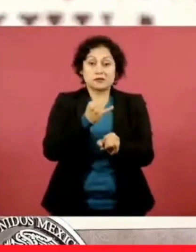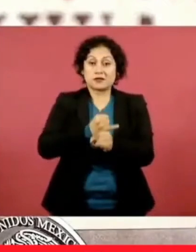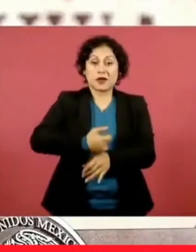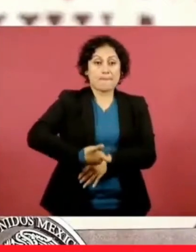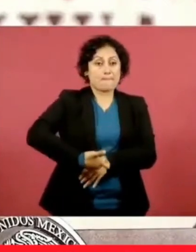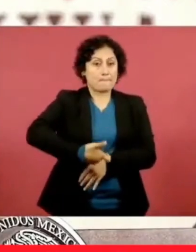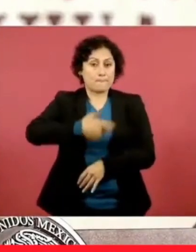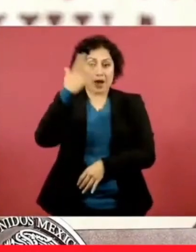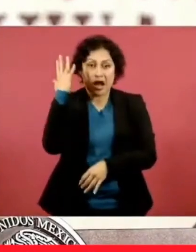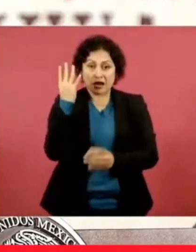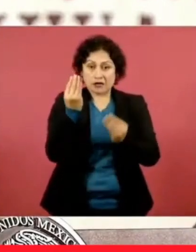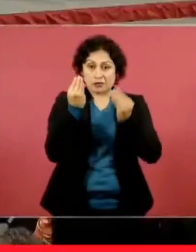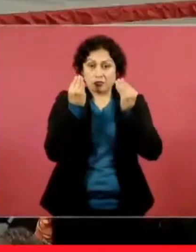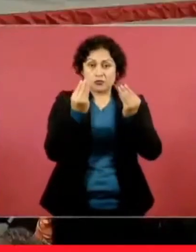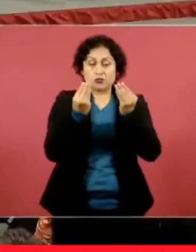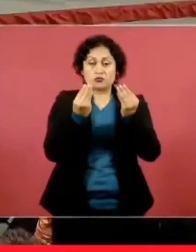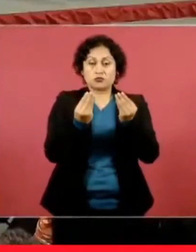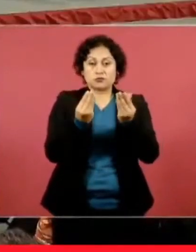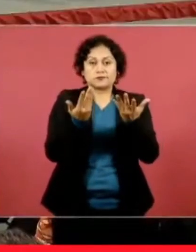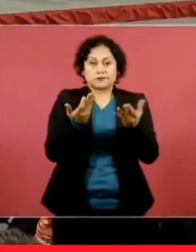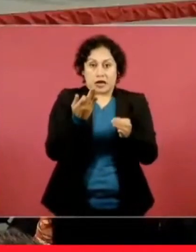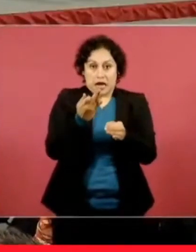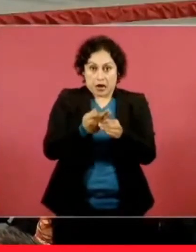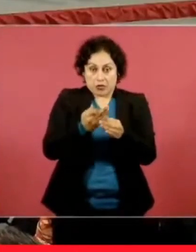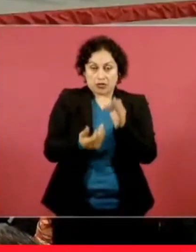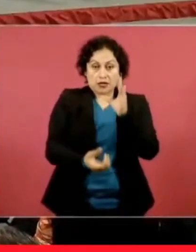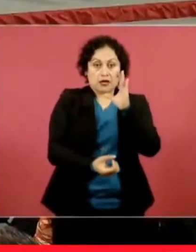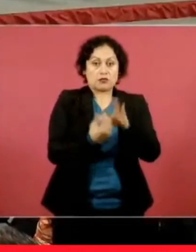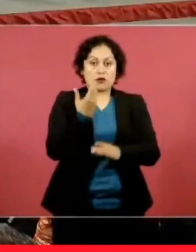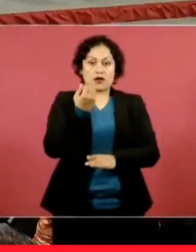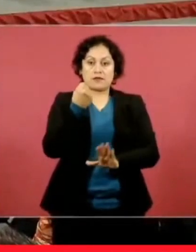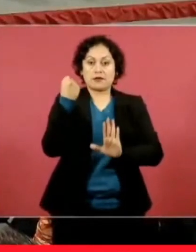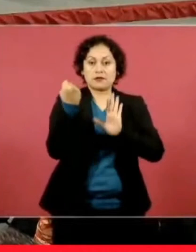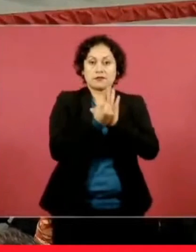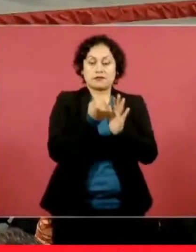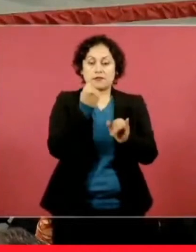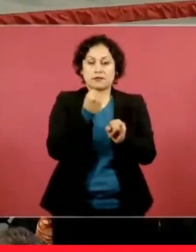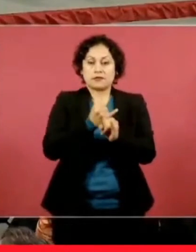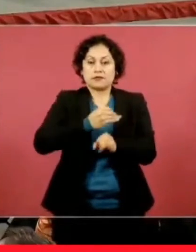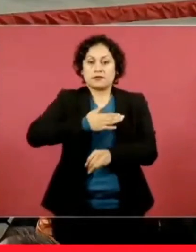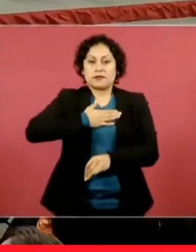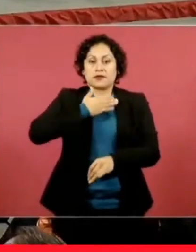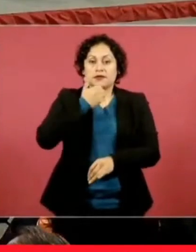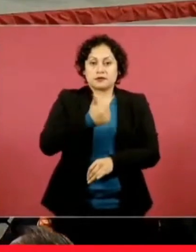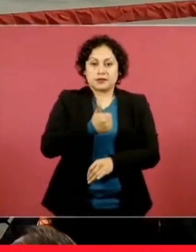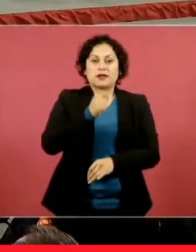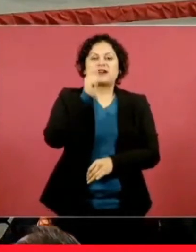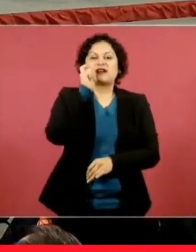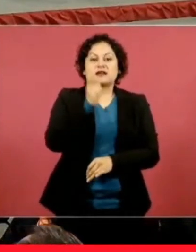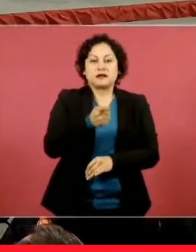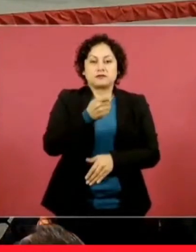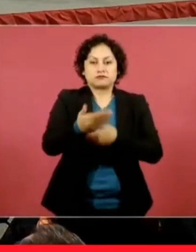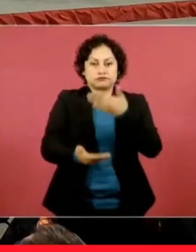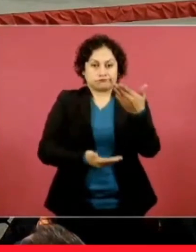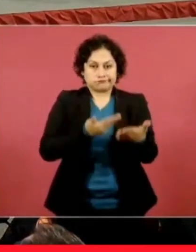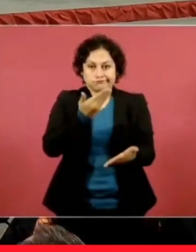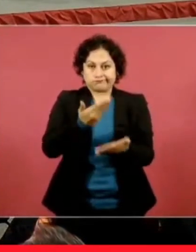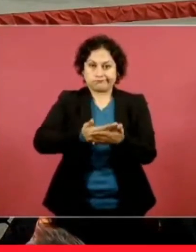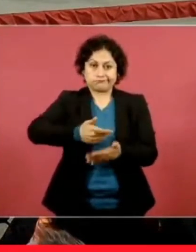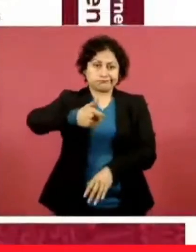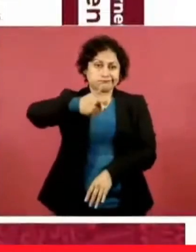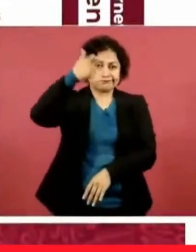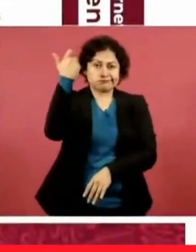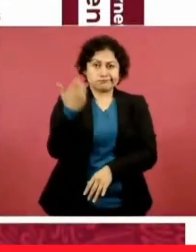estamos haciendo con Internet del Bienestar precisamente y con otros operadores móviles virtuales es otorgar uno de los servicios más baratos de